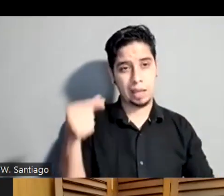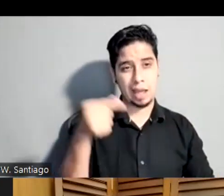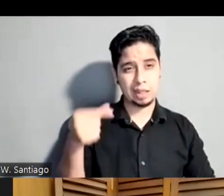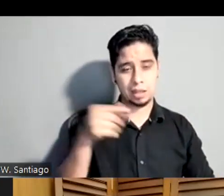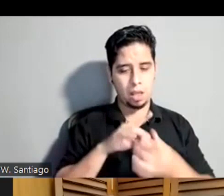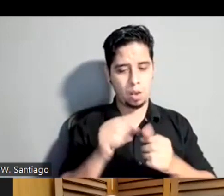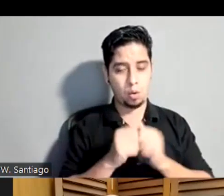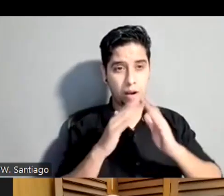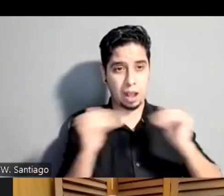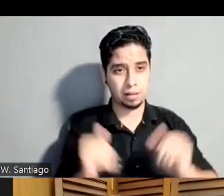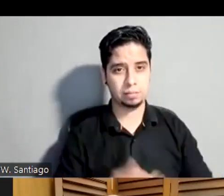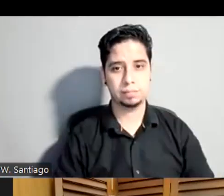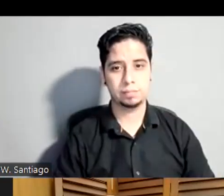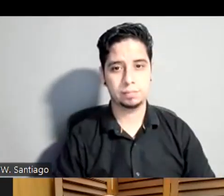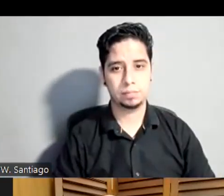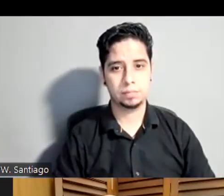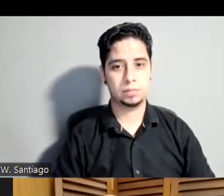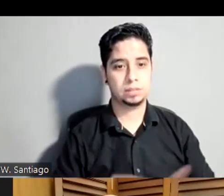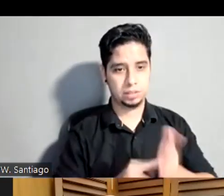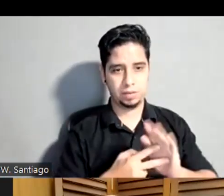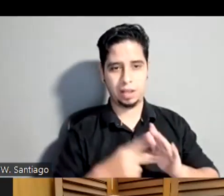¡Wow! Estás haciendo